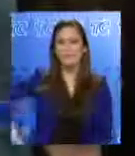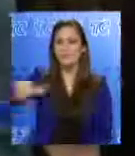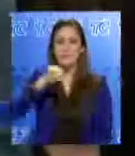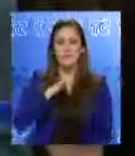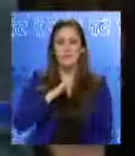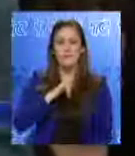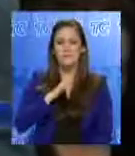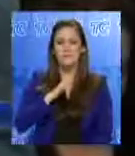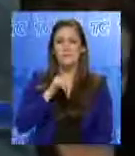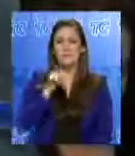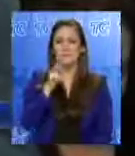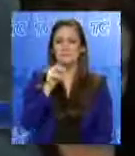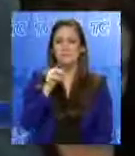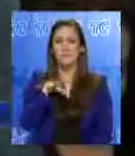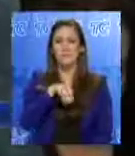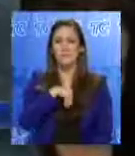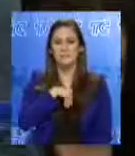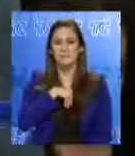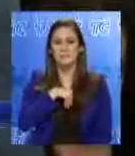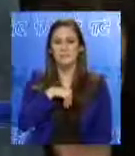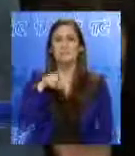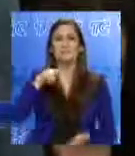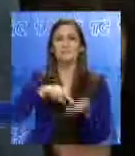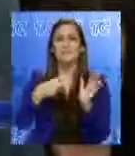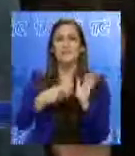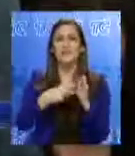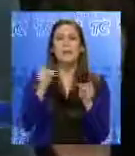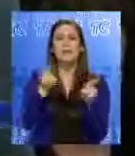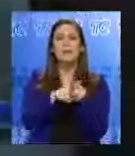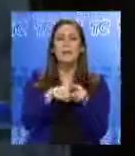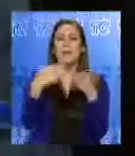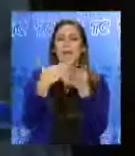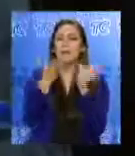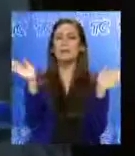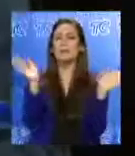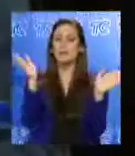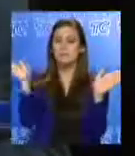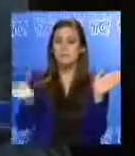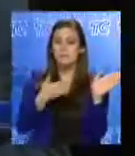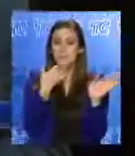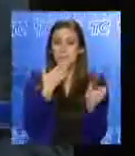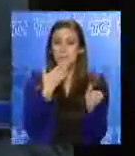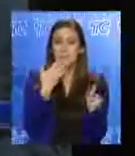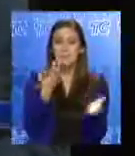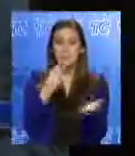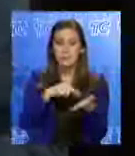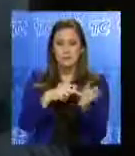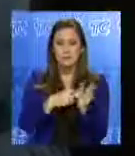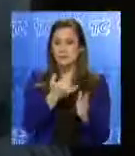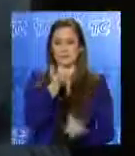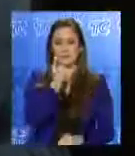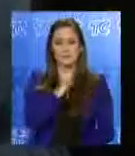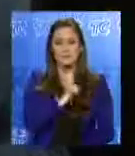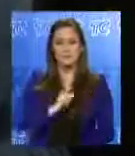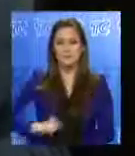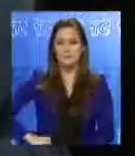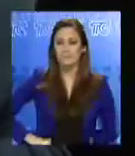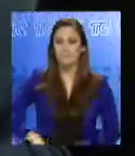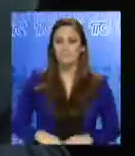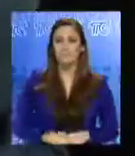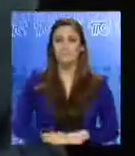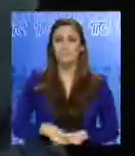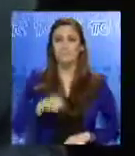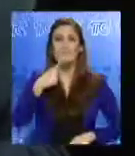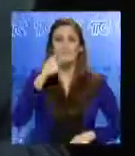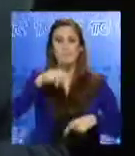Dios y lo vea. Parlamento de puertas abiertas. Y él decía que es perseguido, que aquí no hay condiciones, que